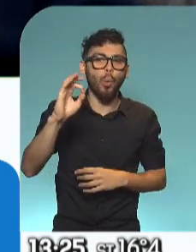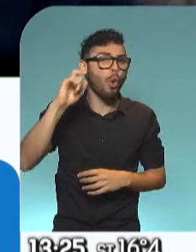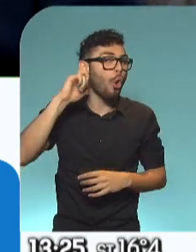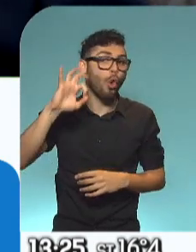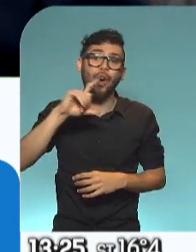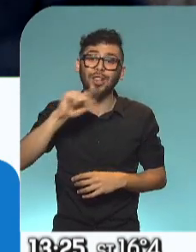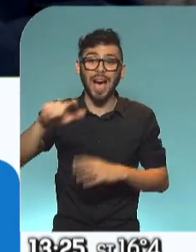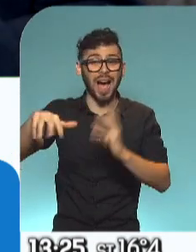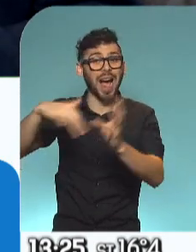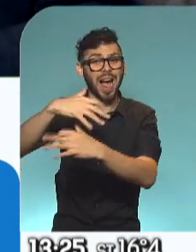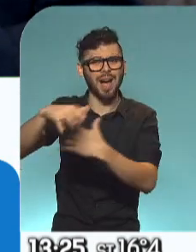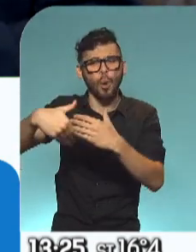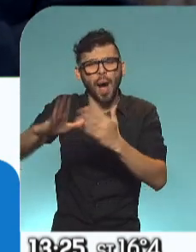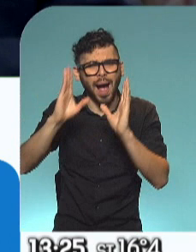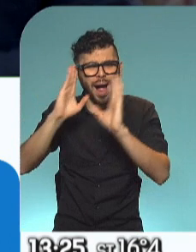un